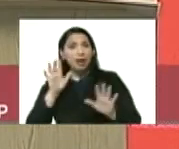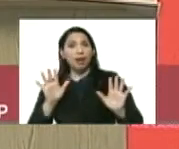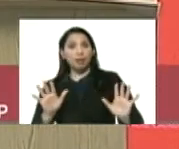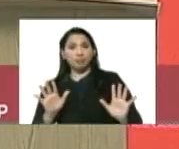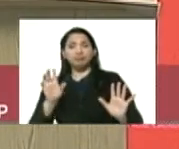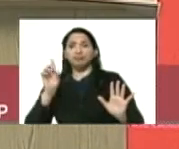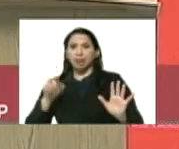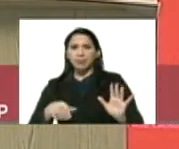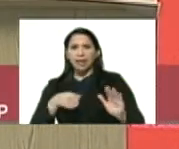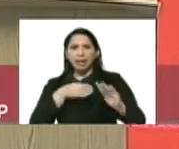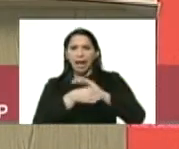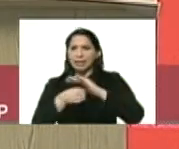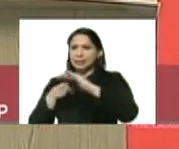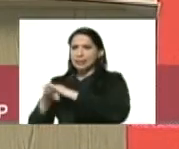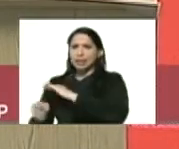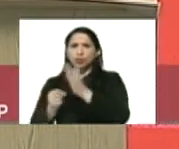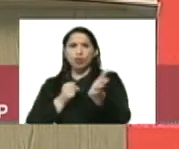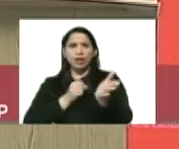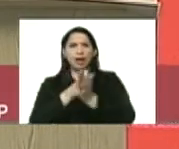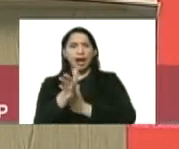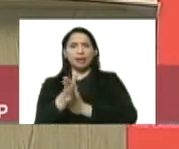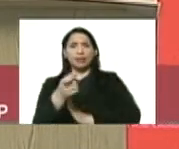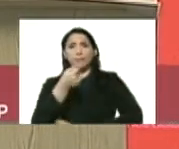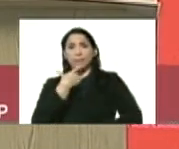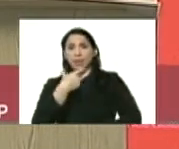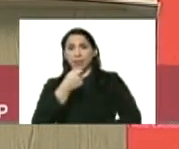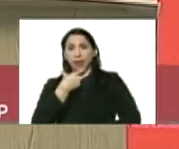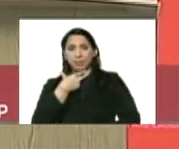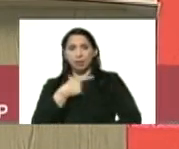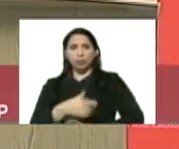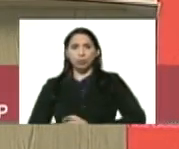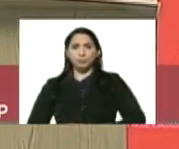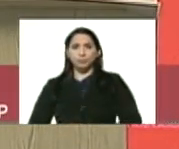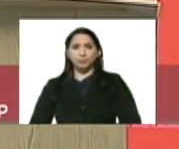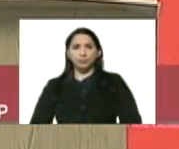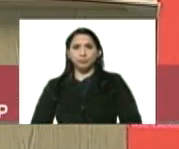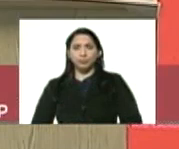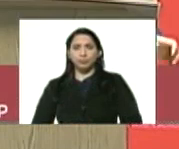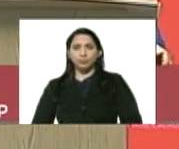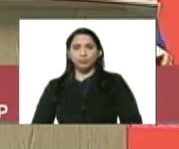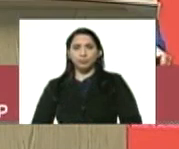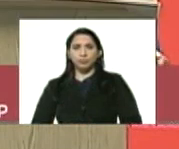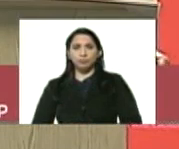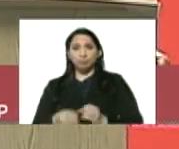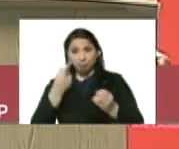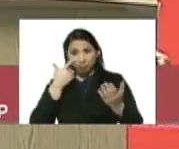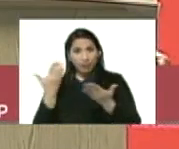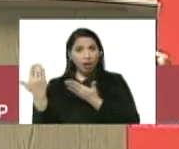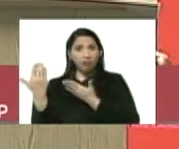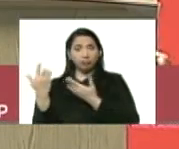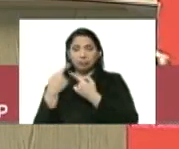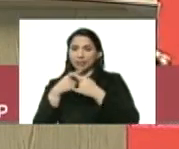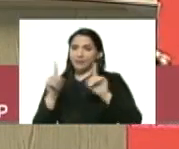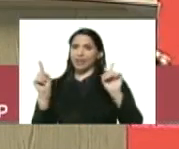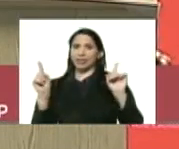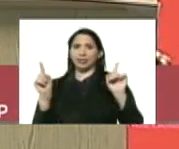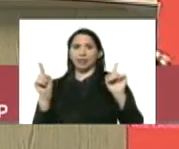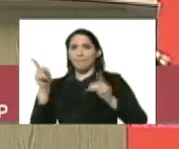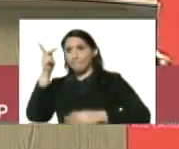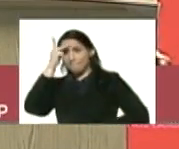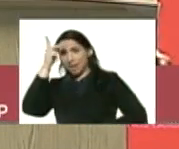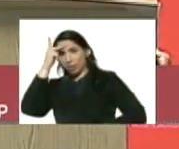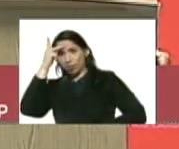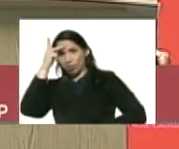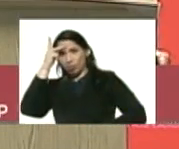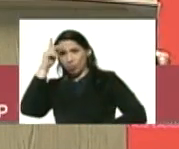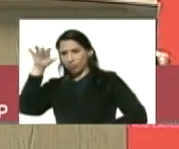en el acceso gratuito a los medicamentos. Ahí está la diferencia. Tuvo que reconocerlo